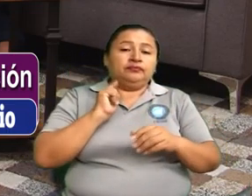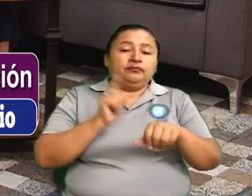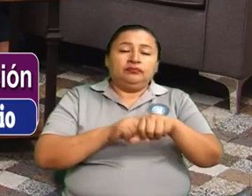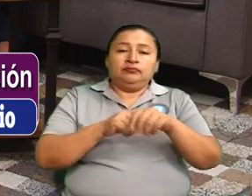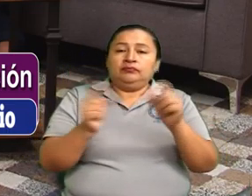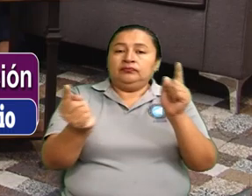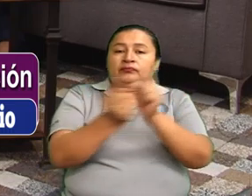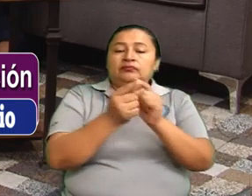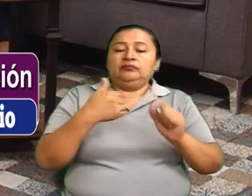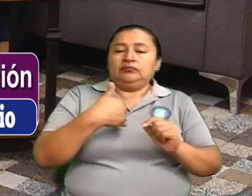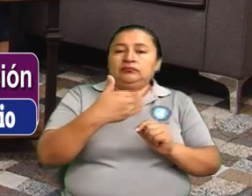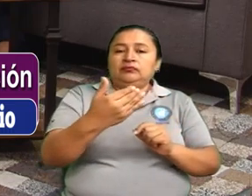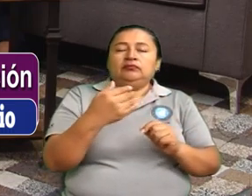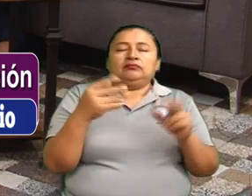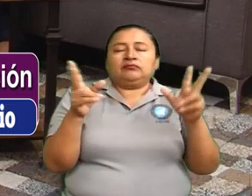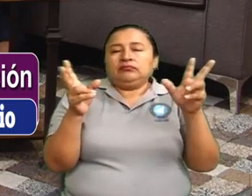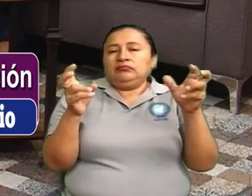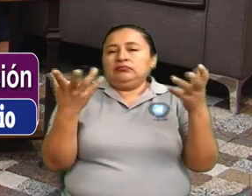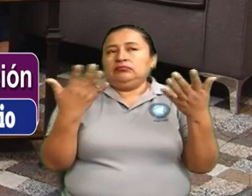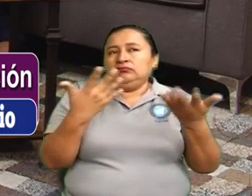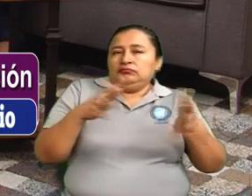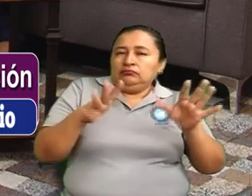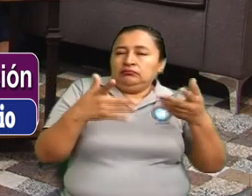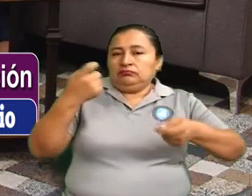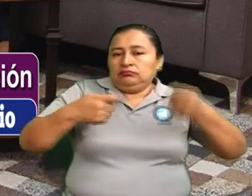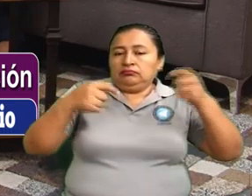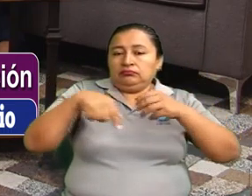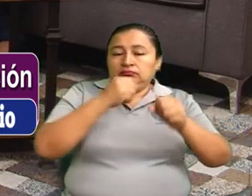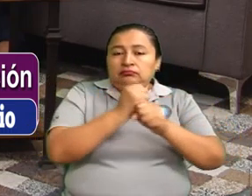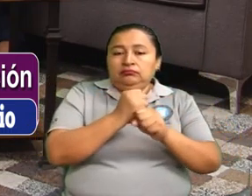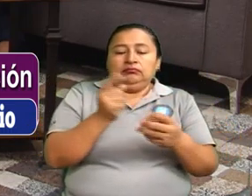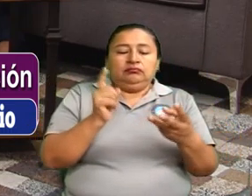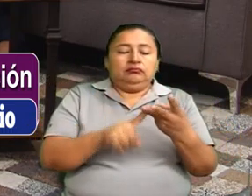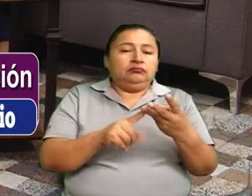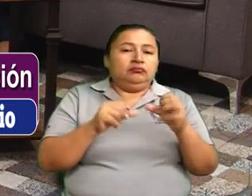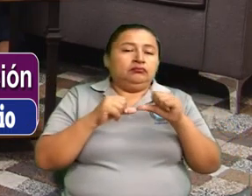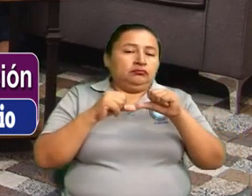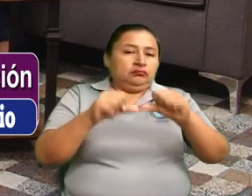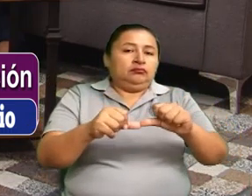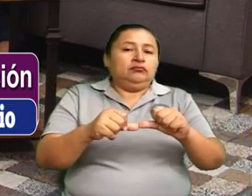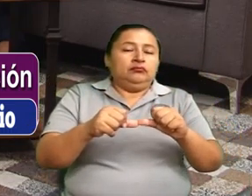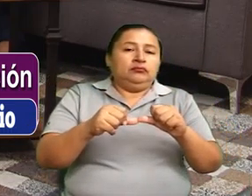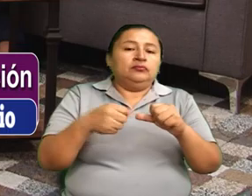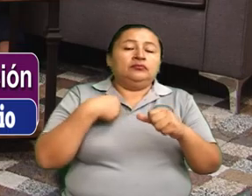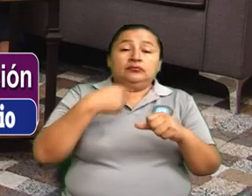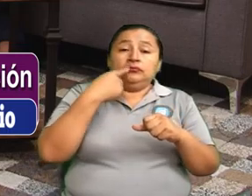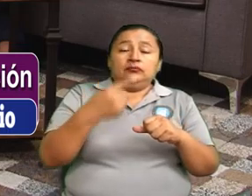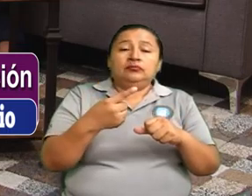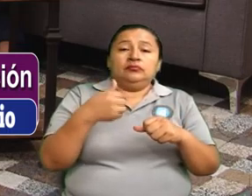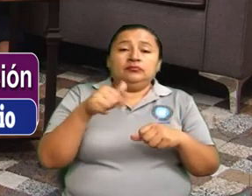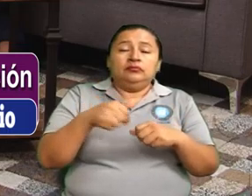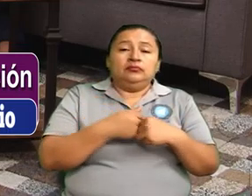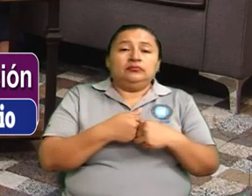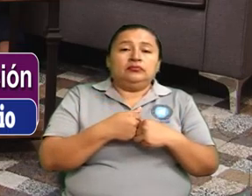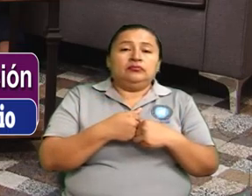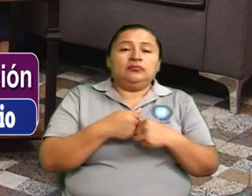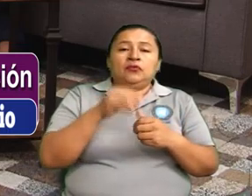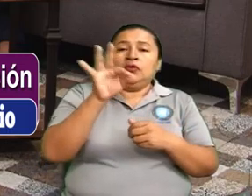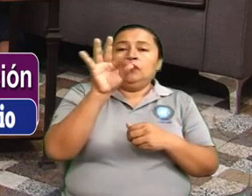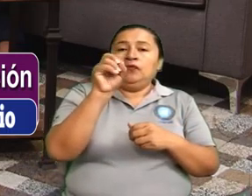encuentro alrededor de septiembre de este año. Seguimos también, ya te decía, con un